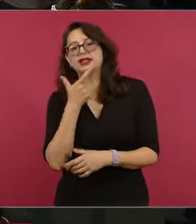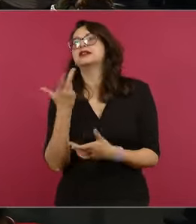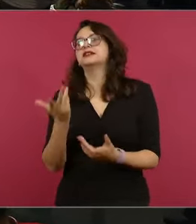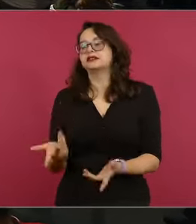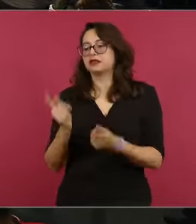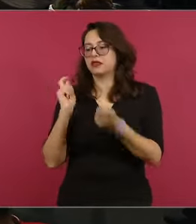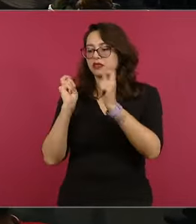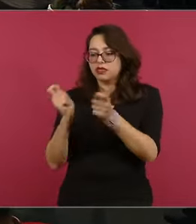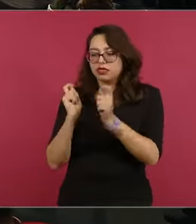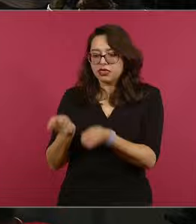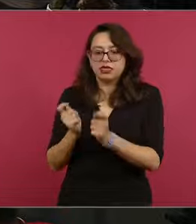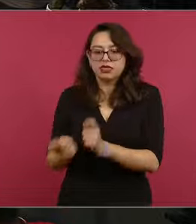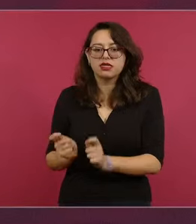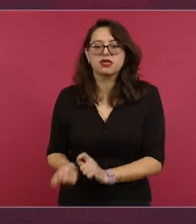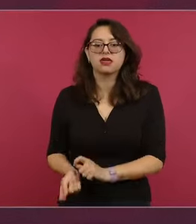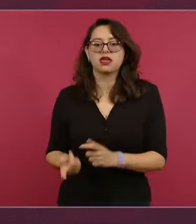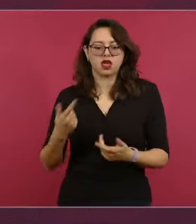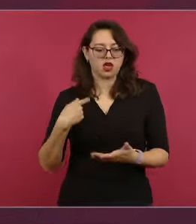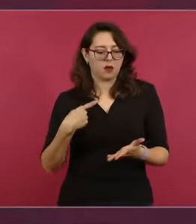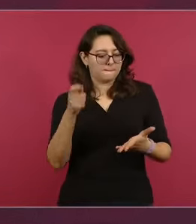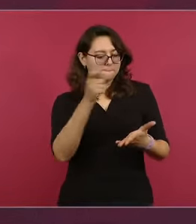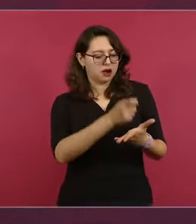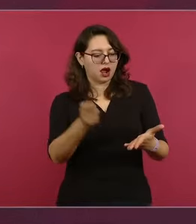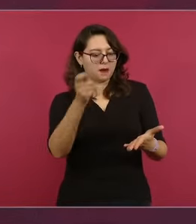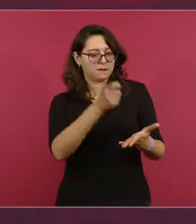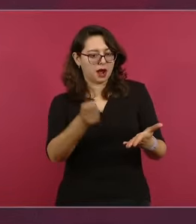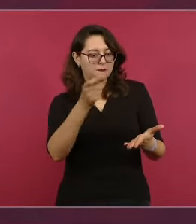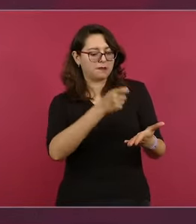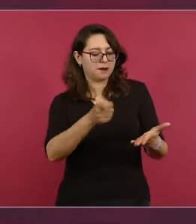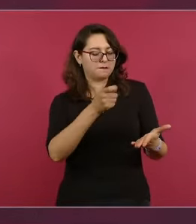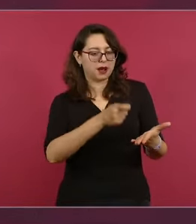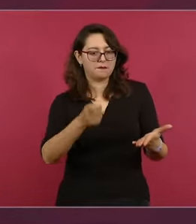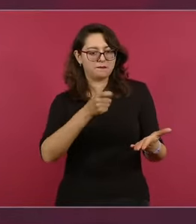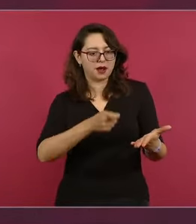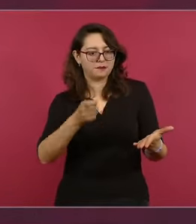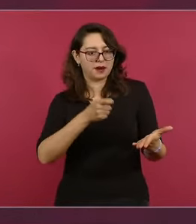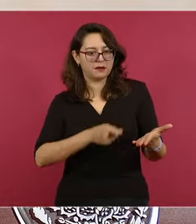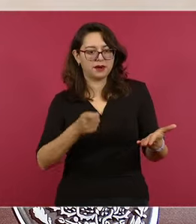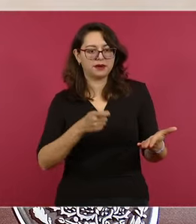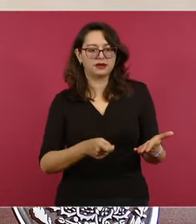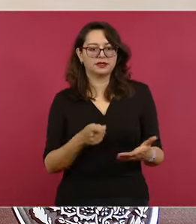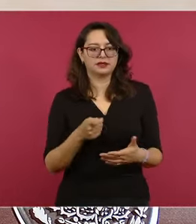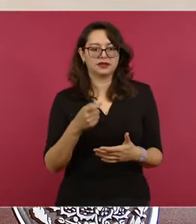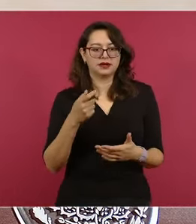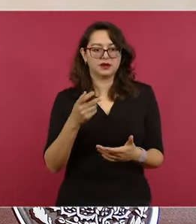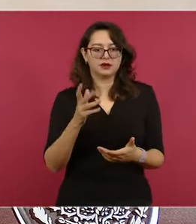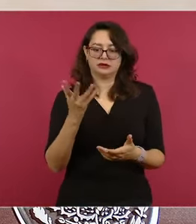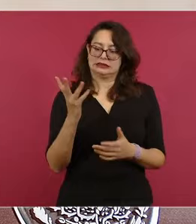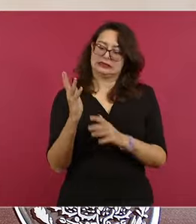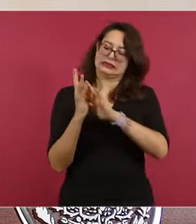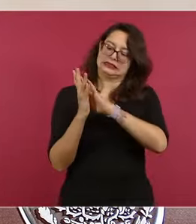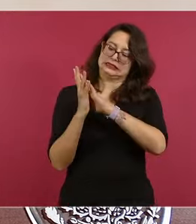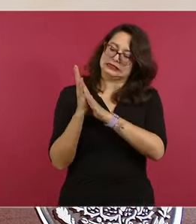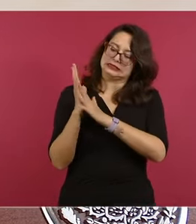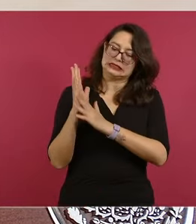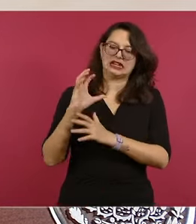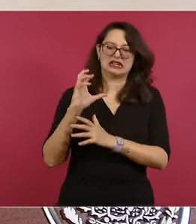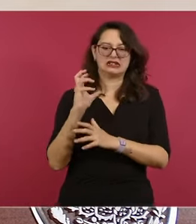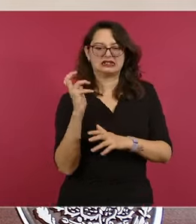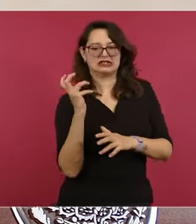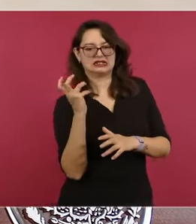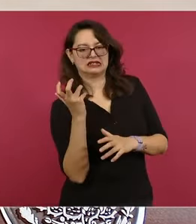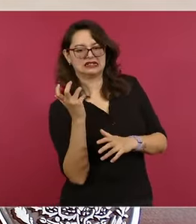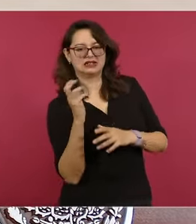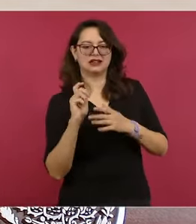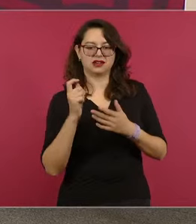yo escribo a mano, como cada vez se me está torciendo más